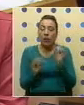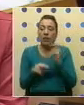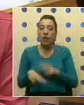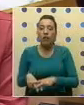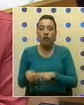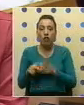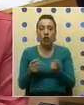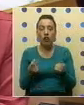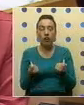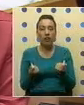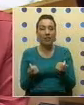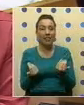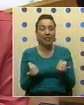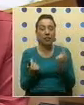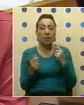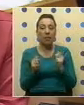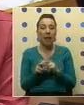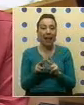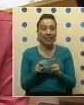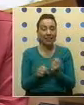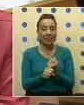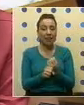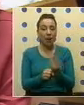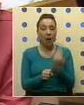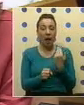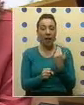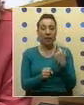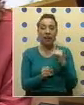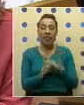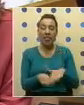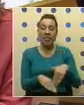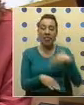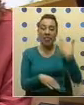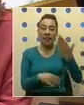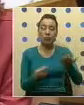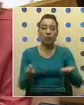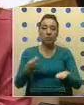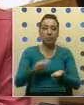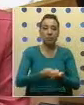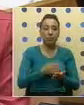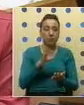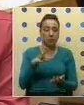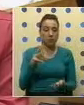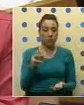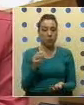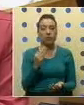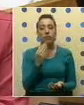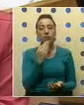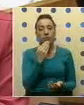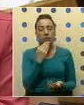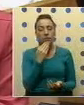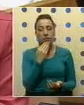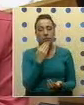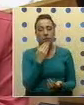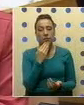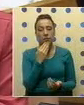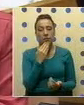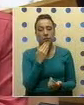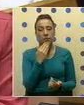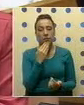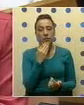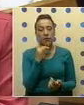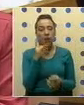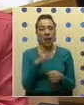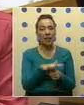fondos necesarios para poder hacer la obra previa y después se les va a bonificar. Entonces también ahí nos quedamos en